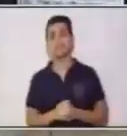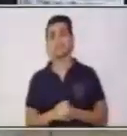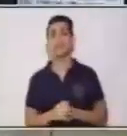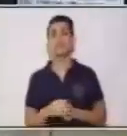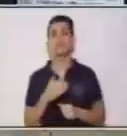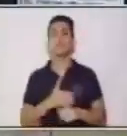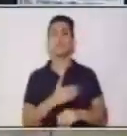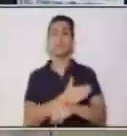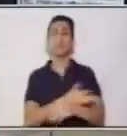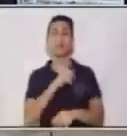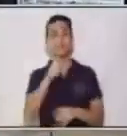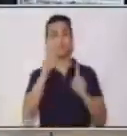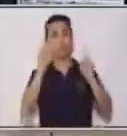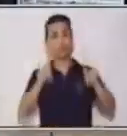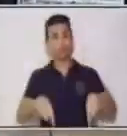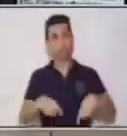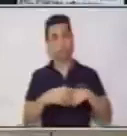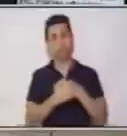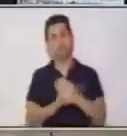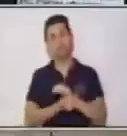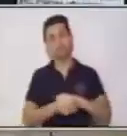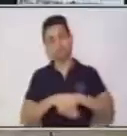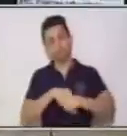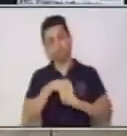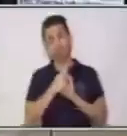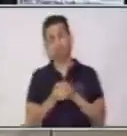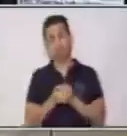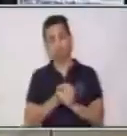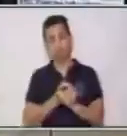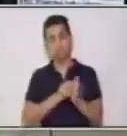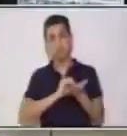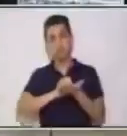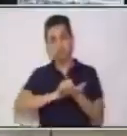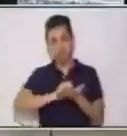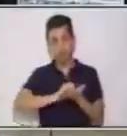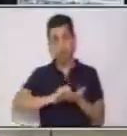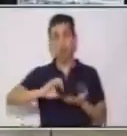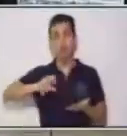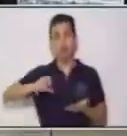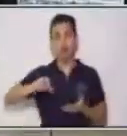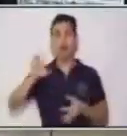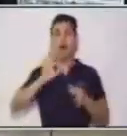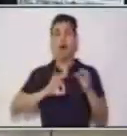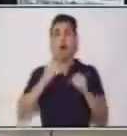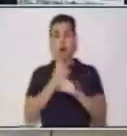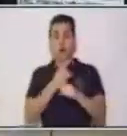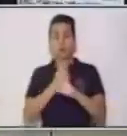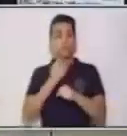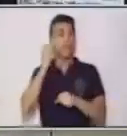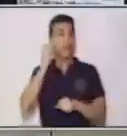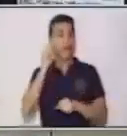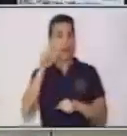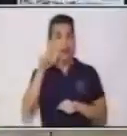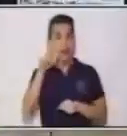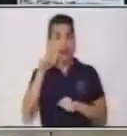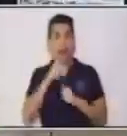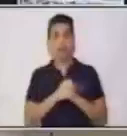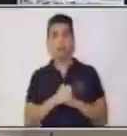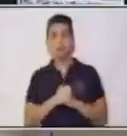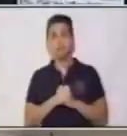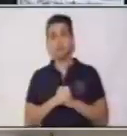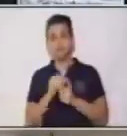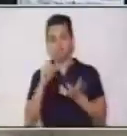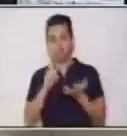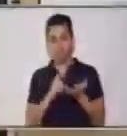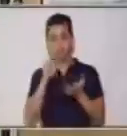te recomiendo que laves tus manos constantemente con agua y jabón o utilices gel antibacterial.